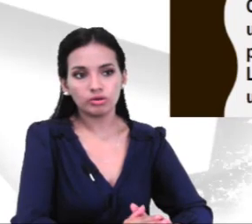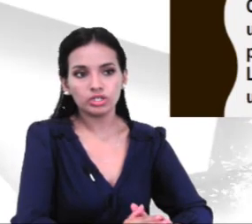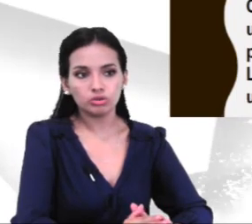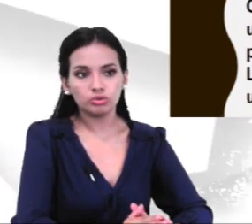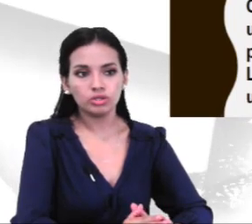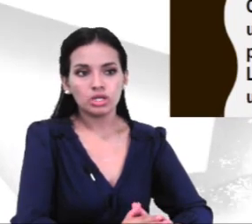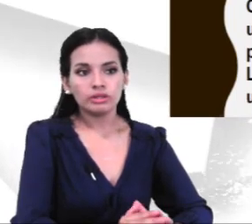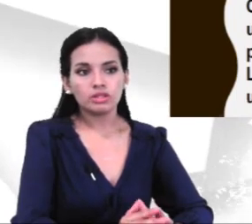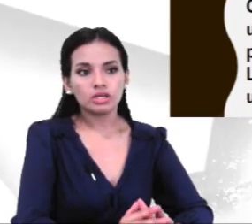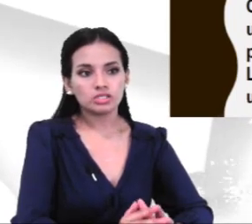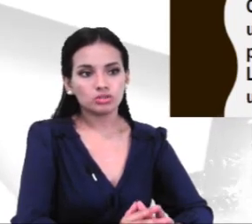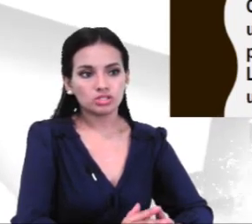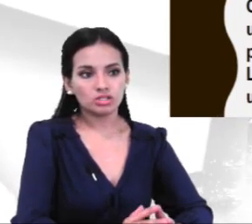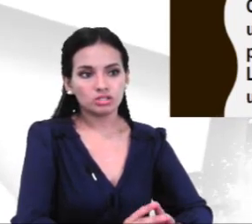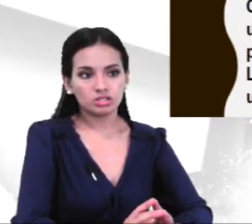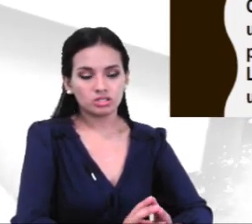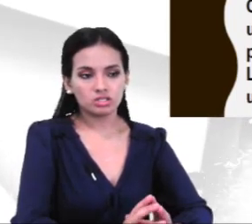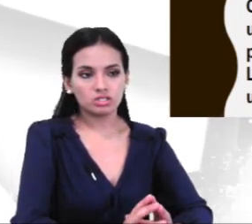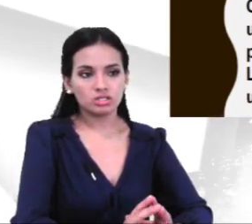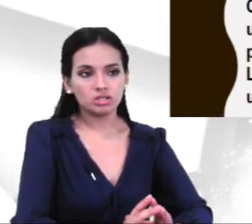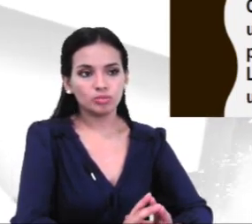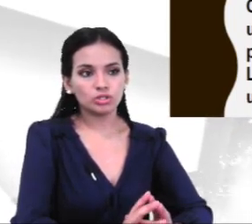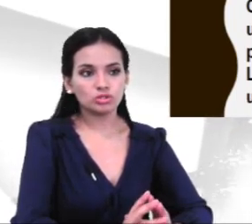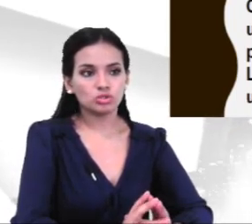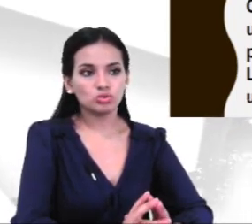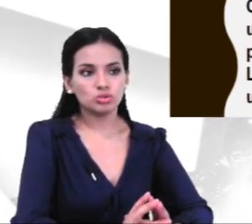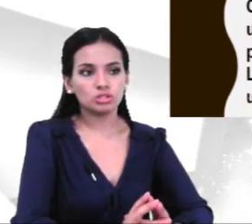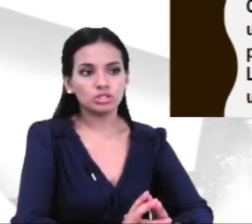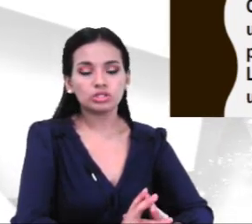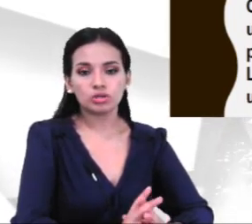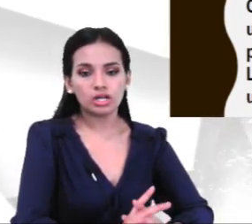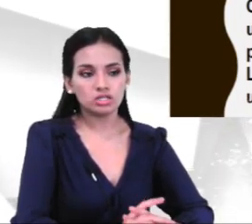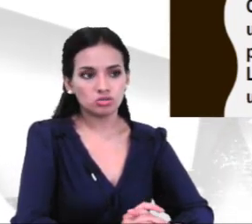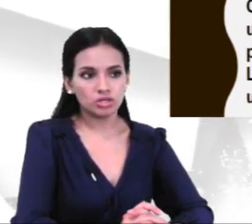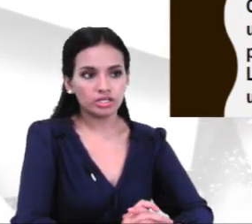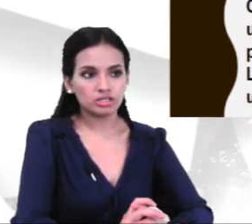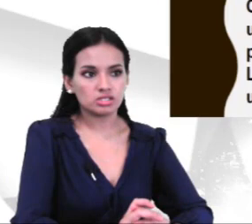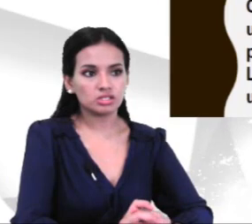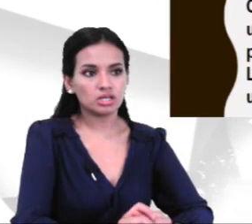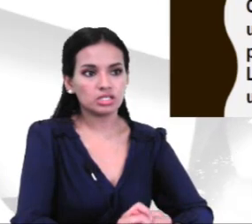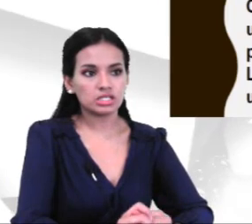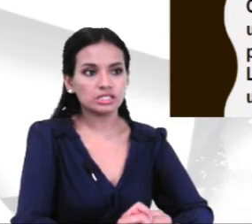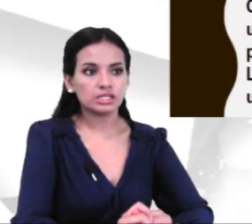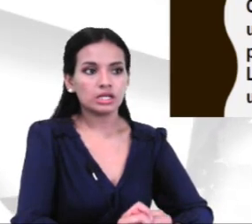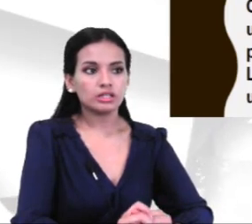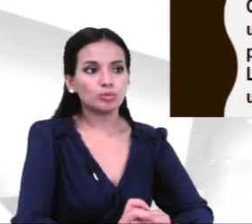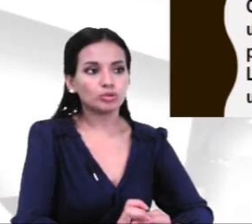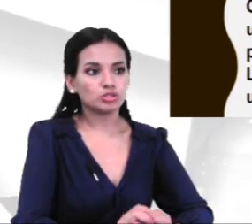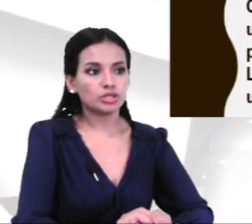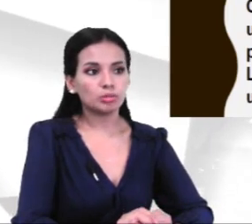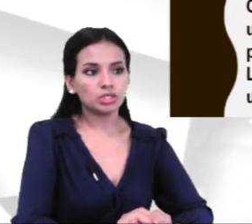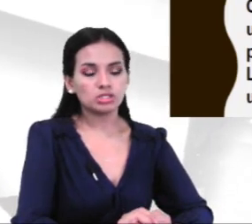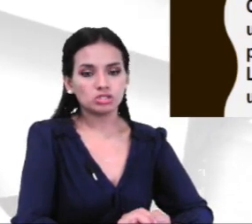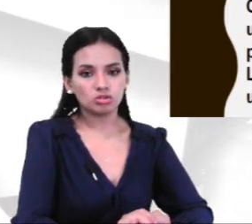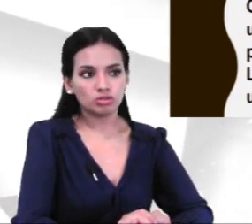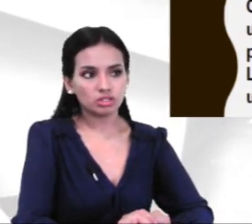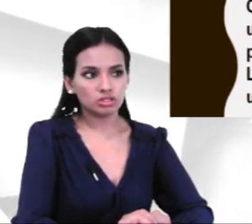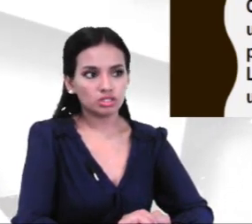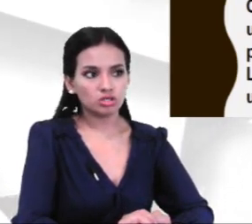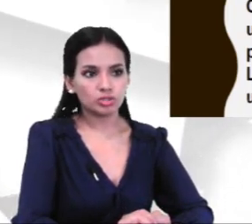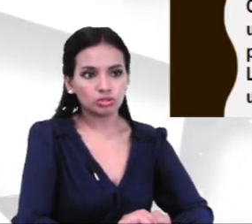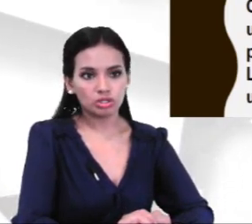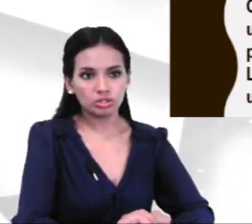longitud de 163 kilómetros y un litoral insular es decir de islas de aproximadamente